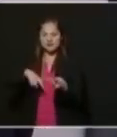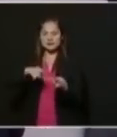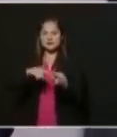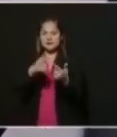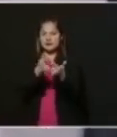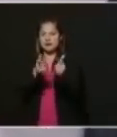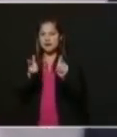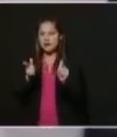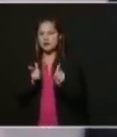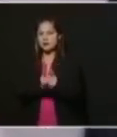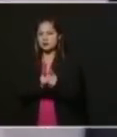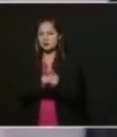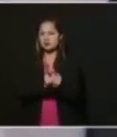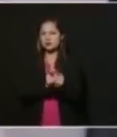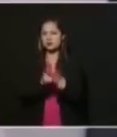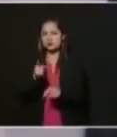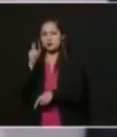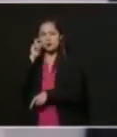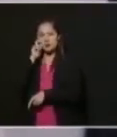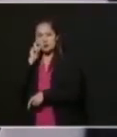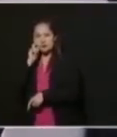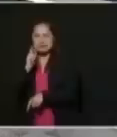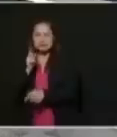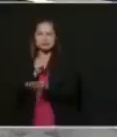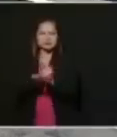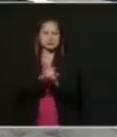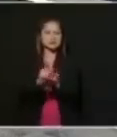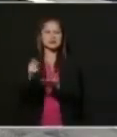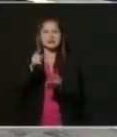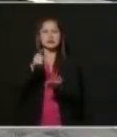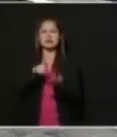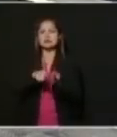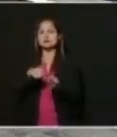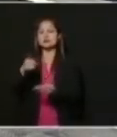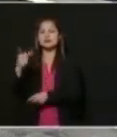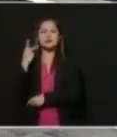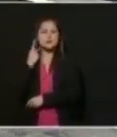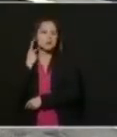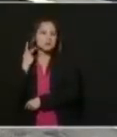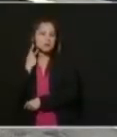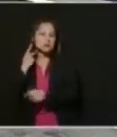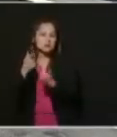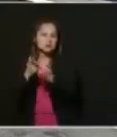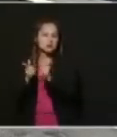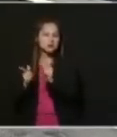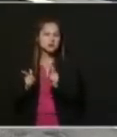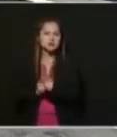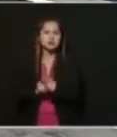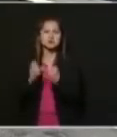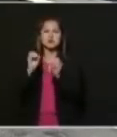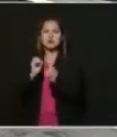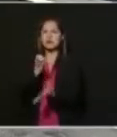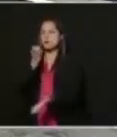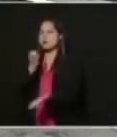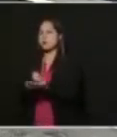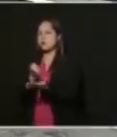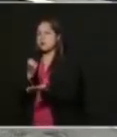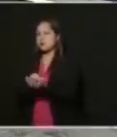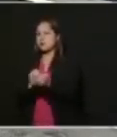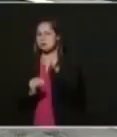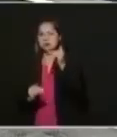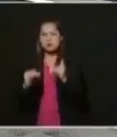organizaciones, sexo, partidos, sectores económicos o